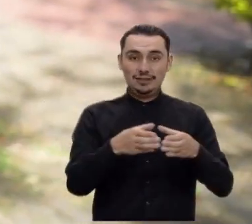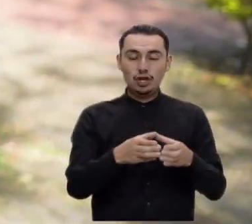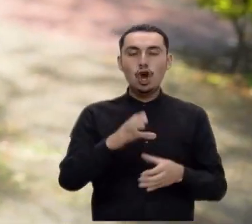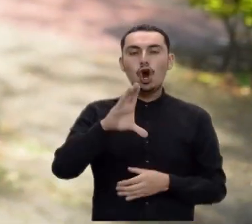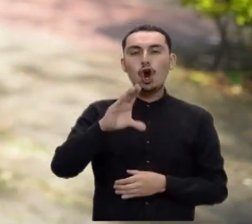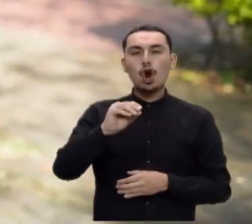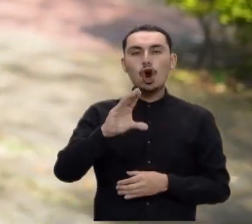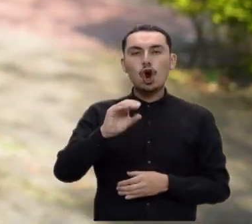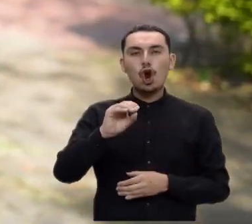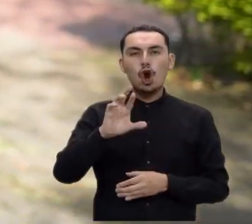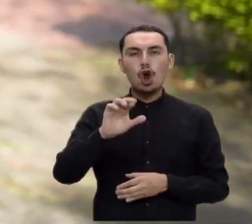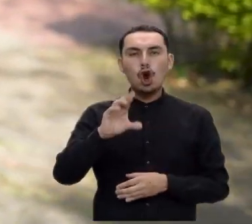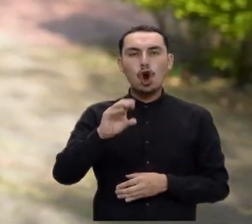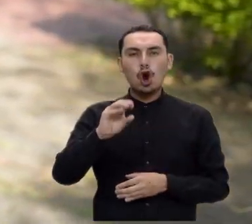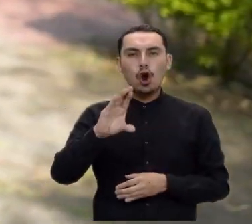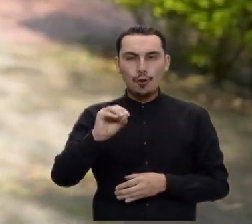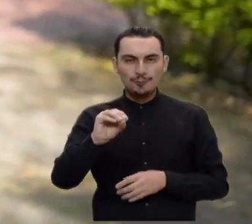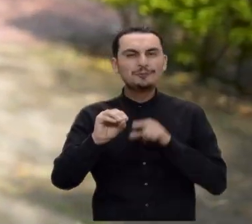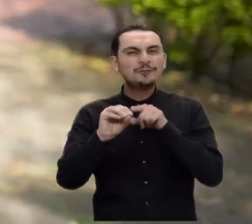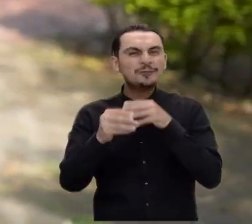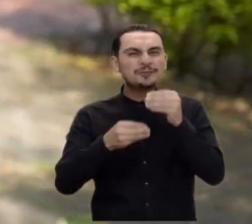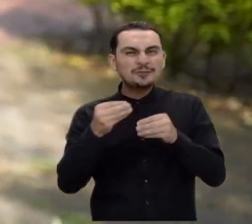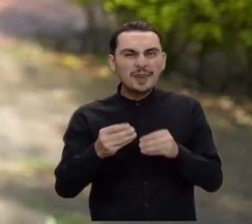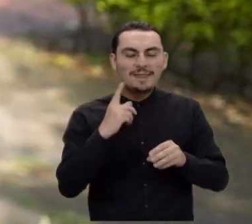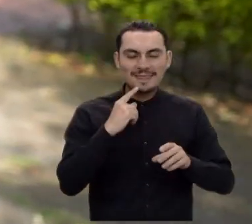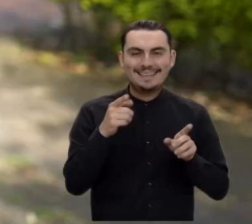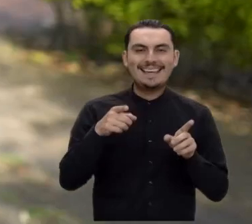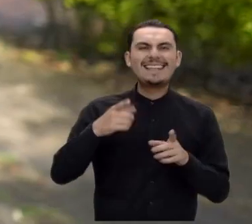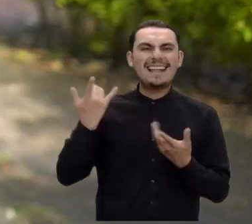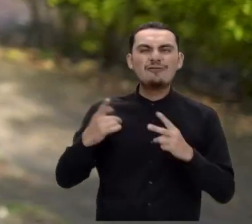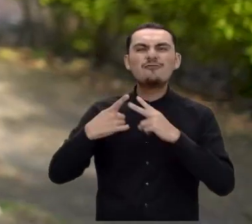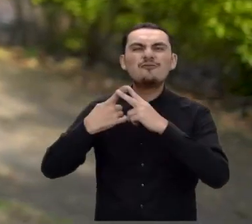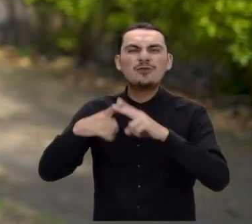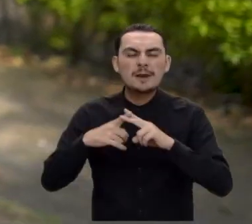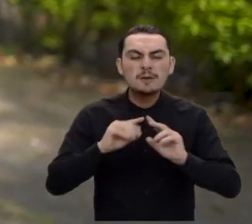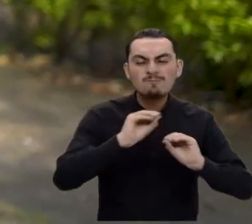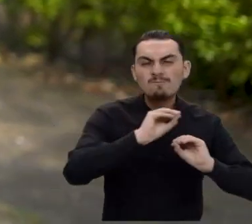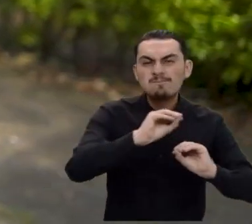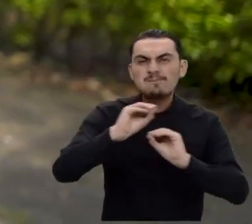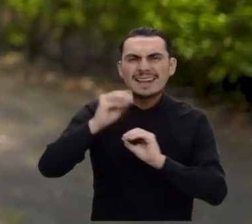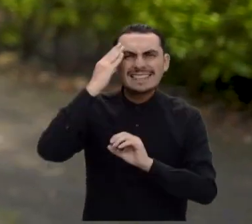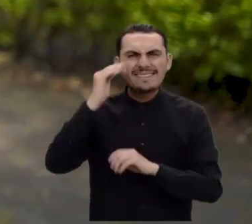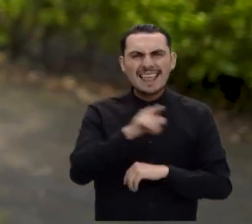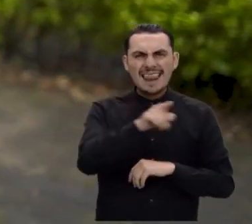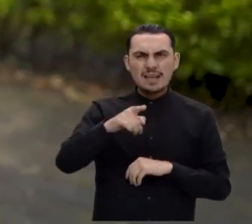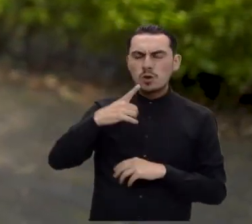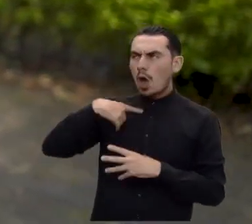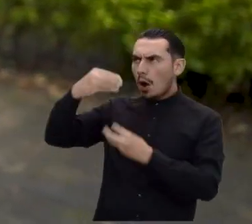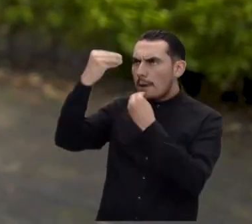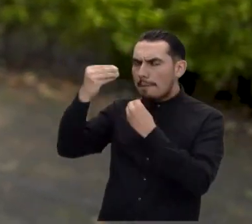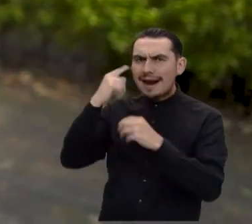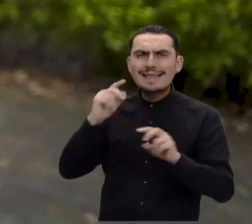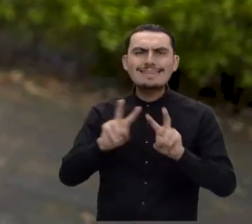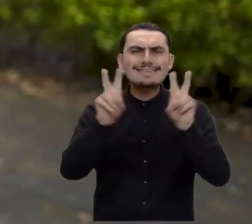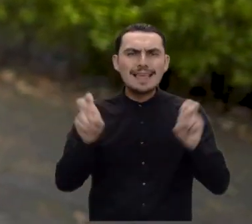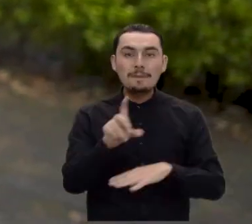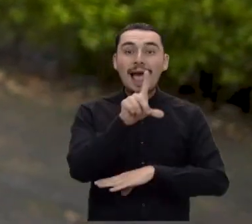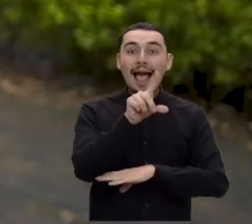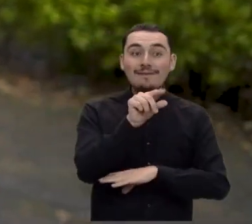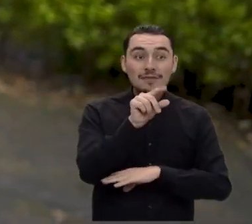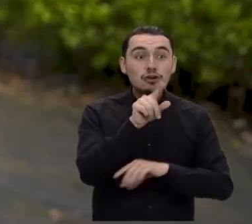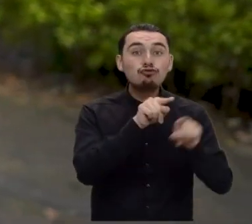distribuidora Cocorococó, en donde se llevó a cabo un taller de capacitación para afianzar los conocimientos en temas avícolas. Esta fue una actividad